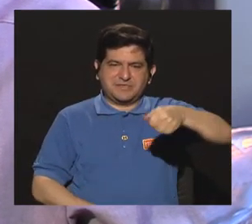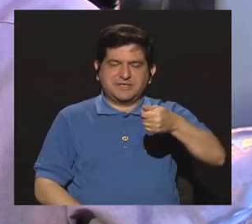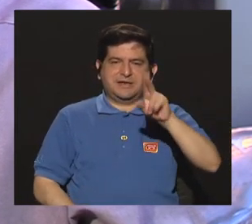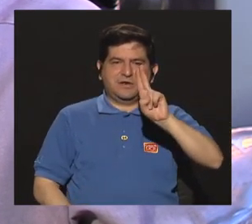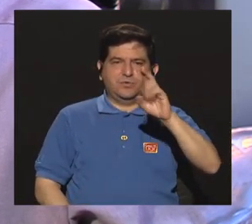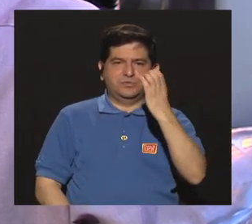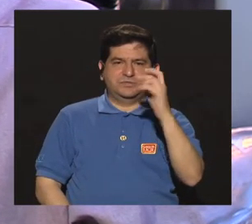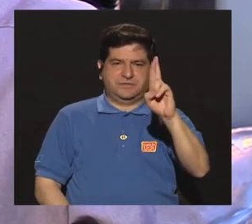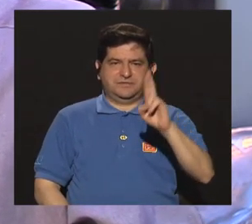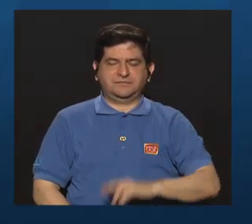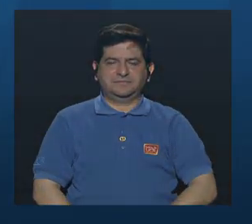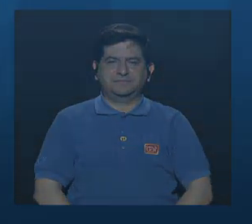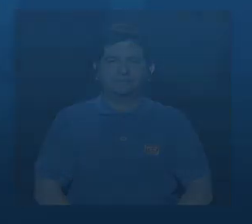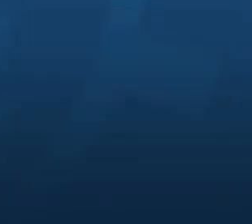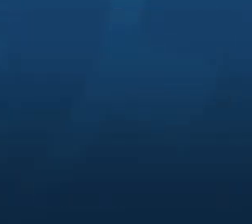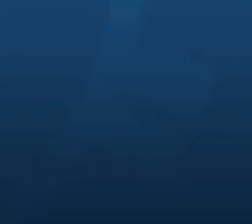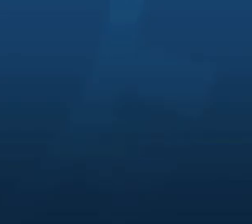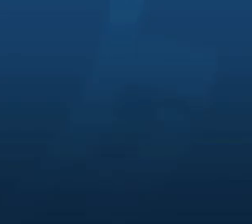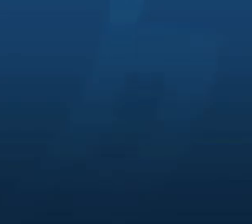de canal user